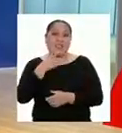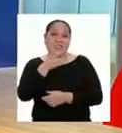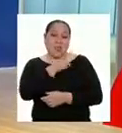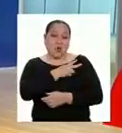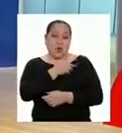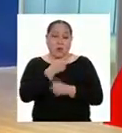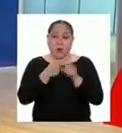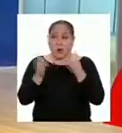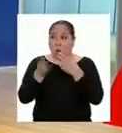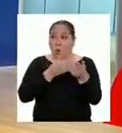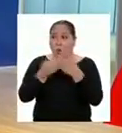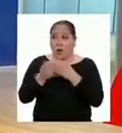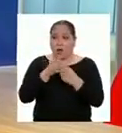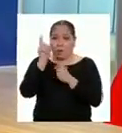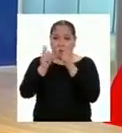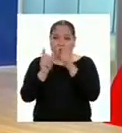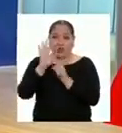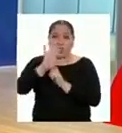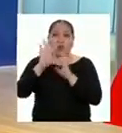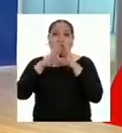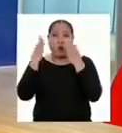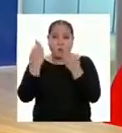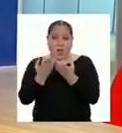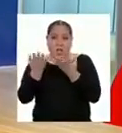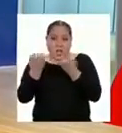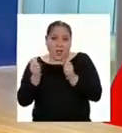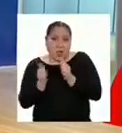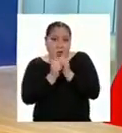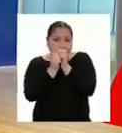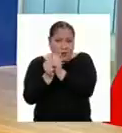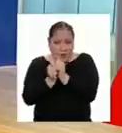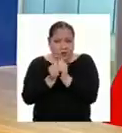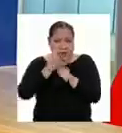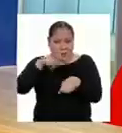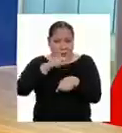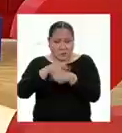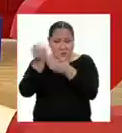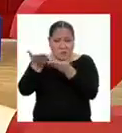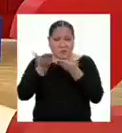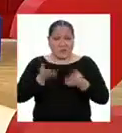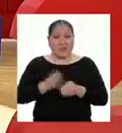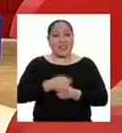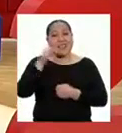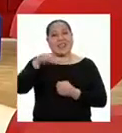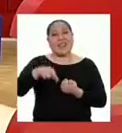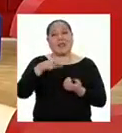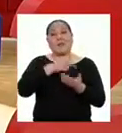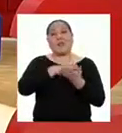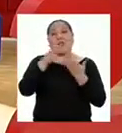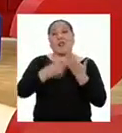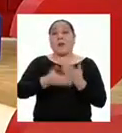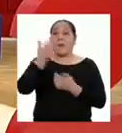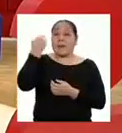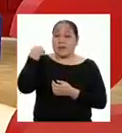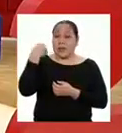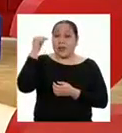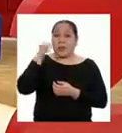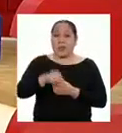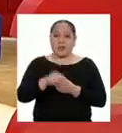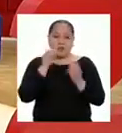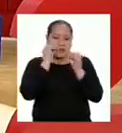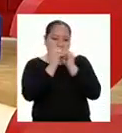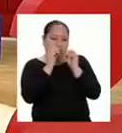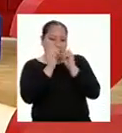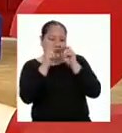familia que tenga ganas de acompañarlas y seguir aprendiendo es siempre bienvenido. En el programa anterior, además de completar